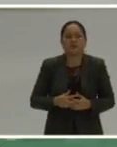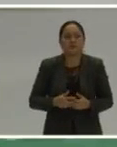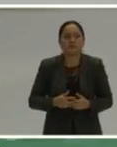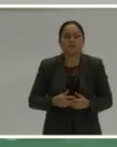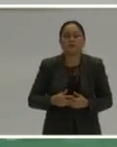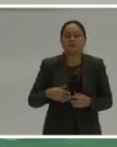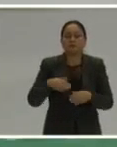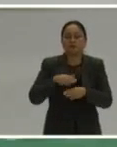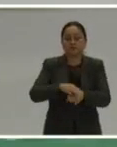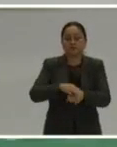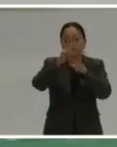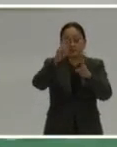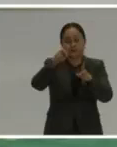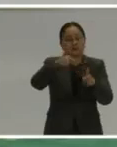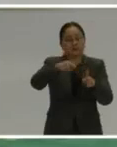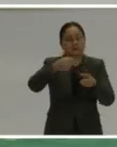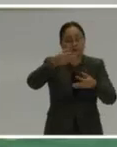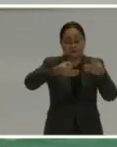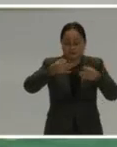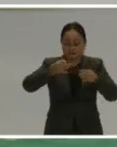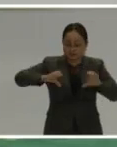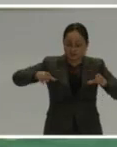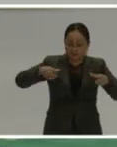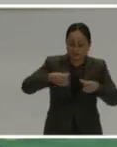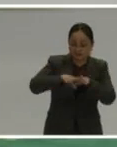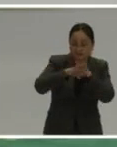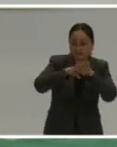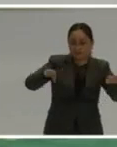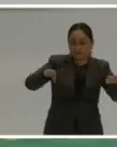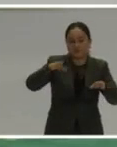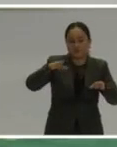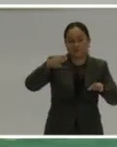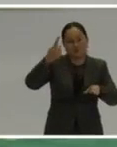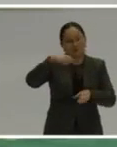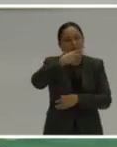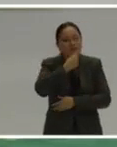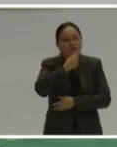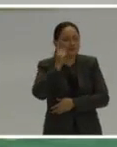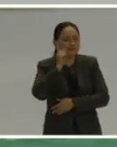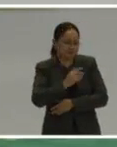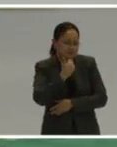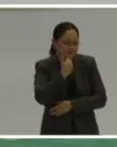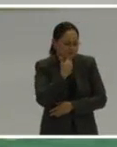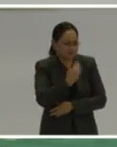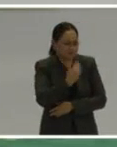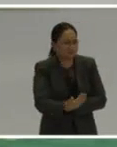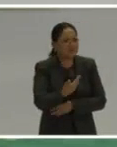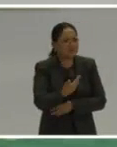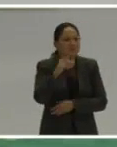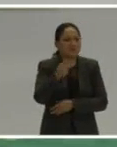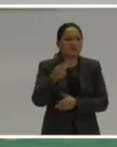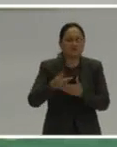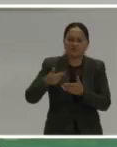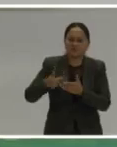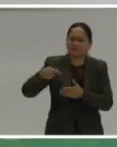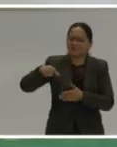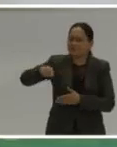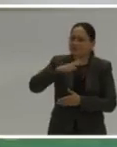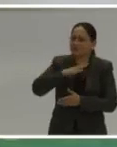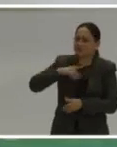dentro de nuestro tribunal, todo es equidad de género. Está bien, pero el tema de relaciones